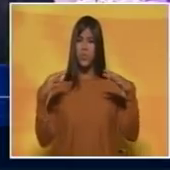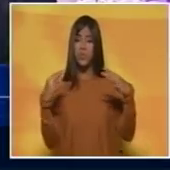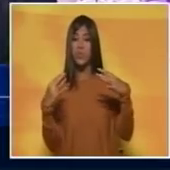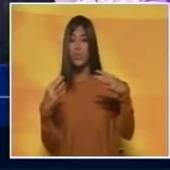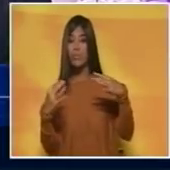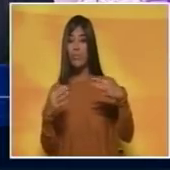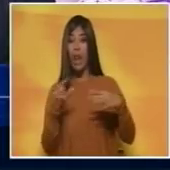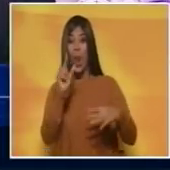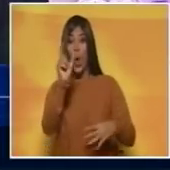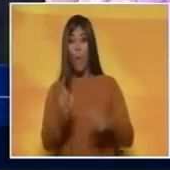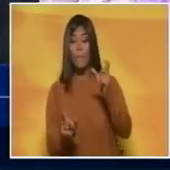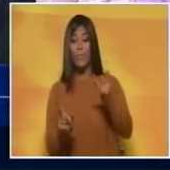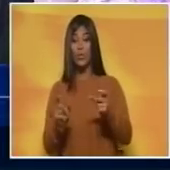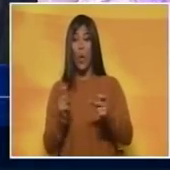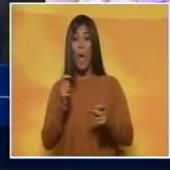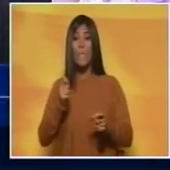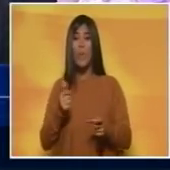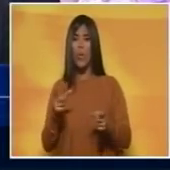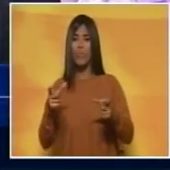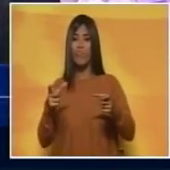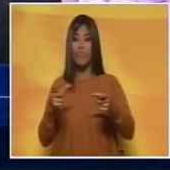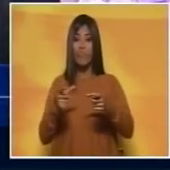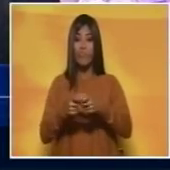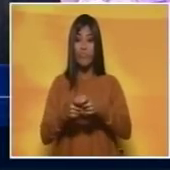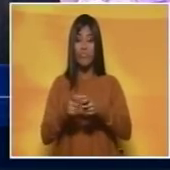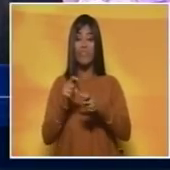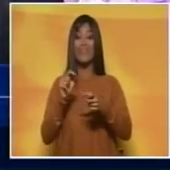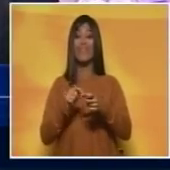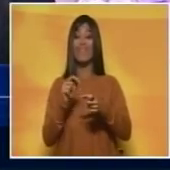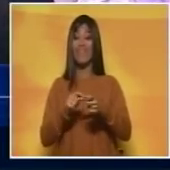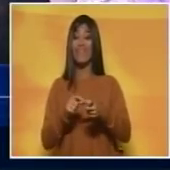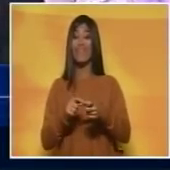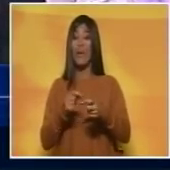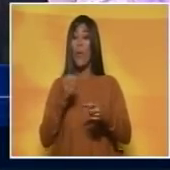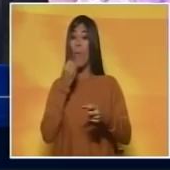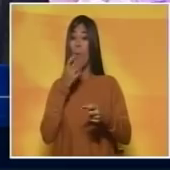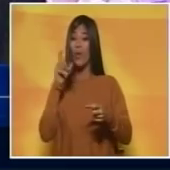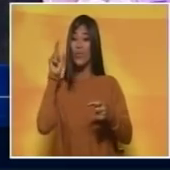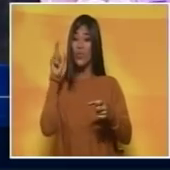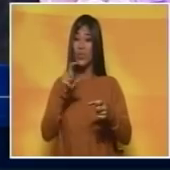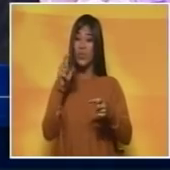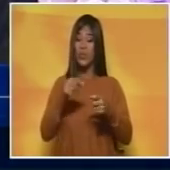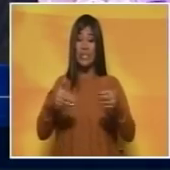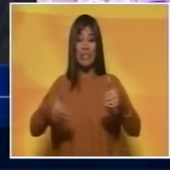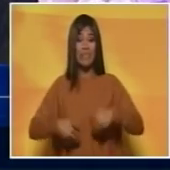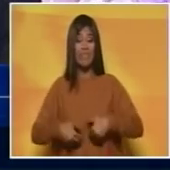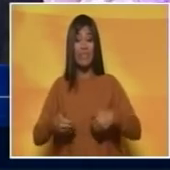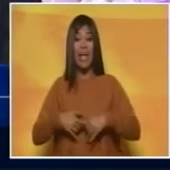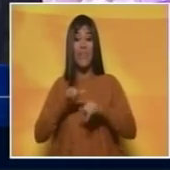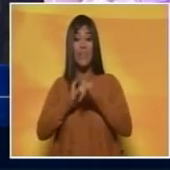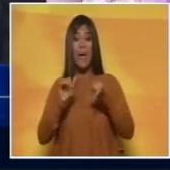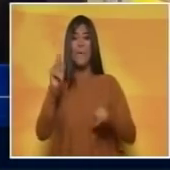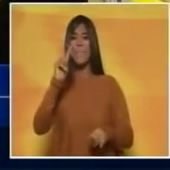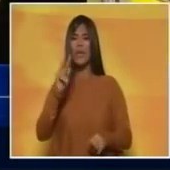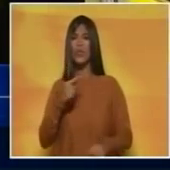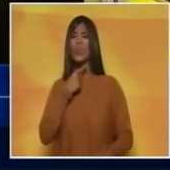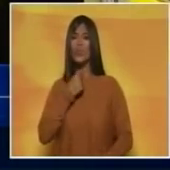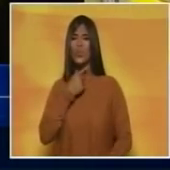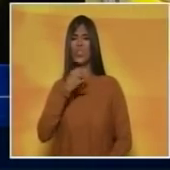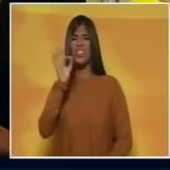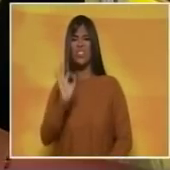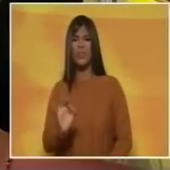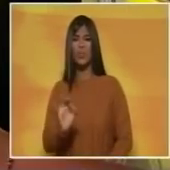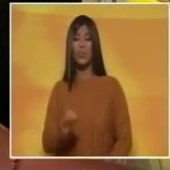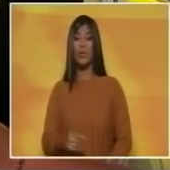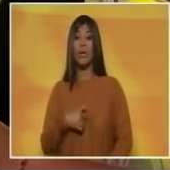digo, los pocos que ya quedan realmente están súper preparados y sé que en la final Venezuela lo va a disfrutar. Sueño